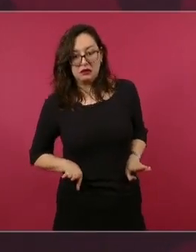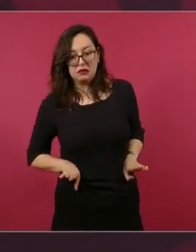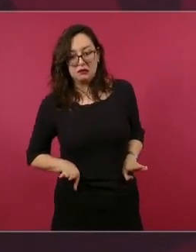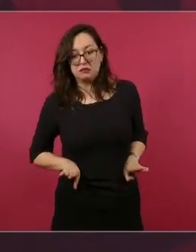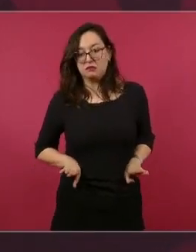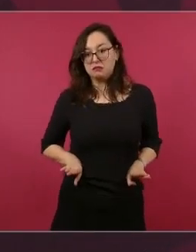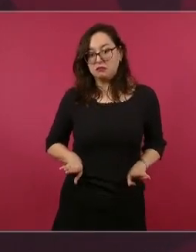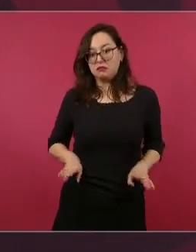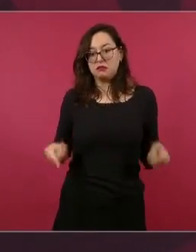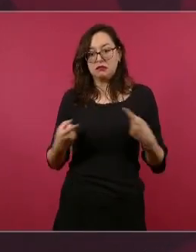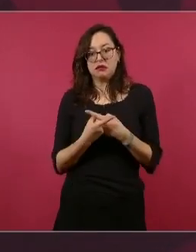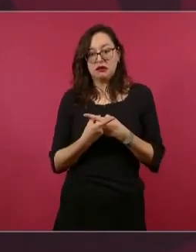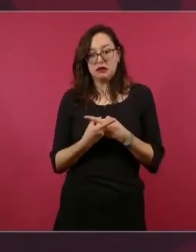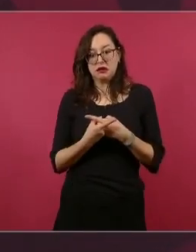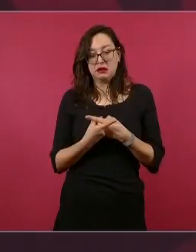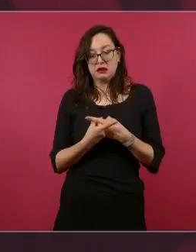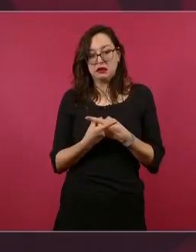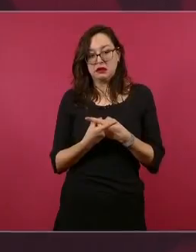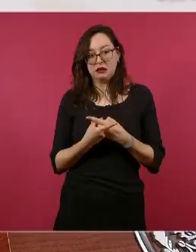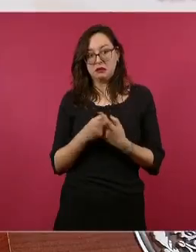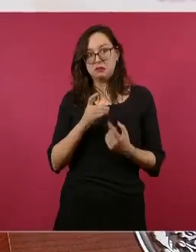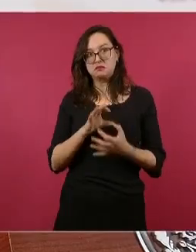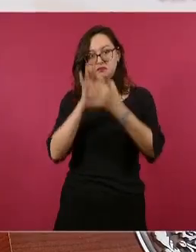dicen unas cosas en otra